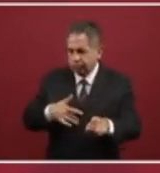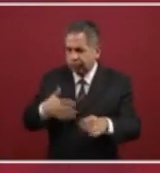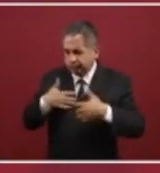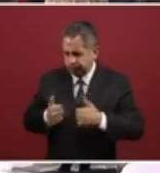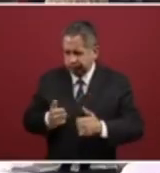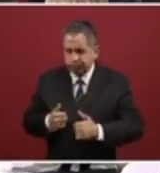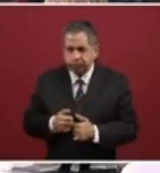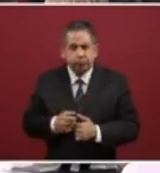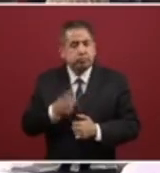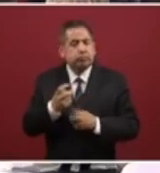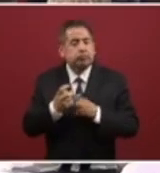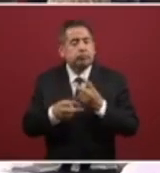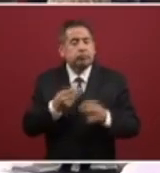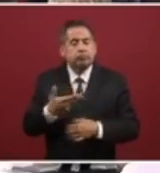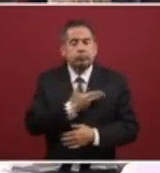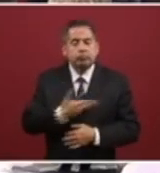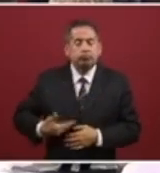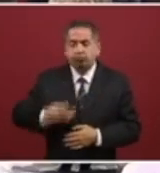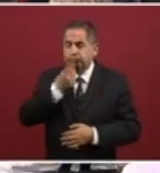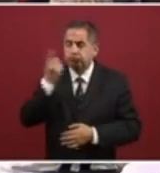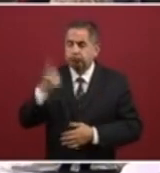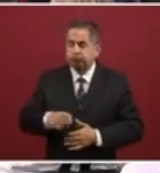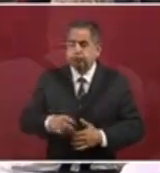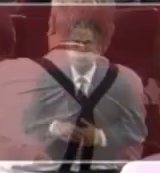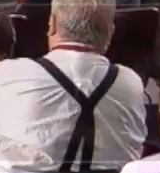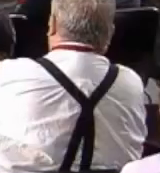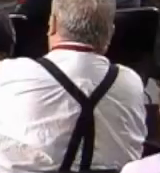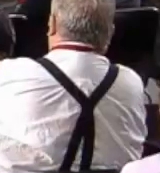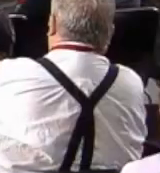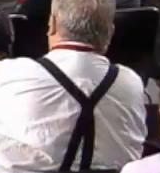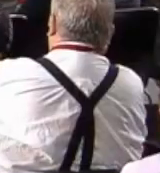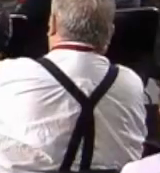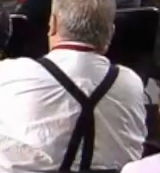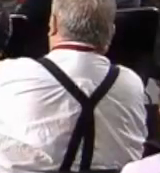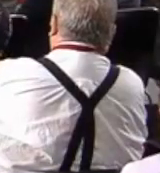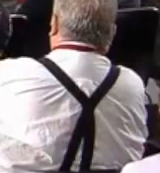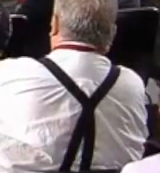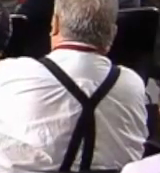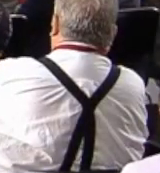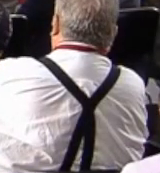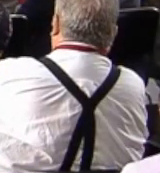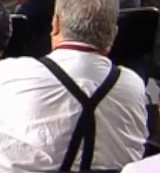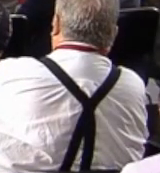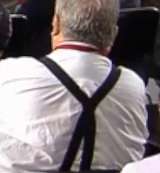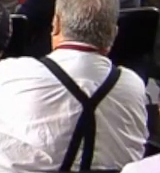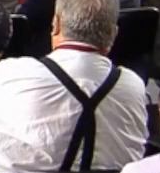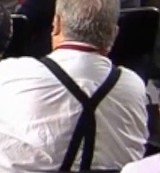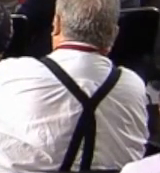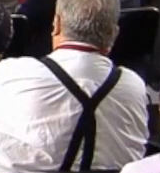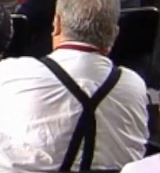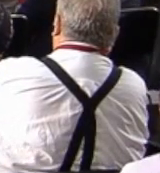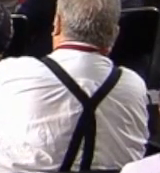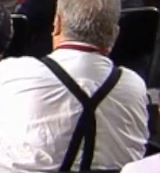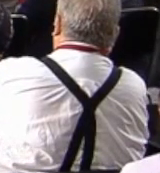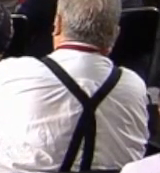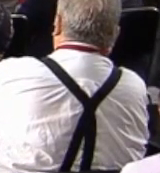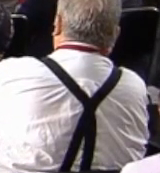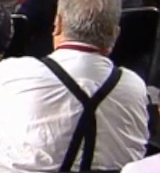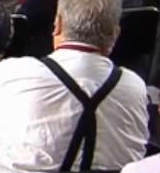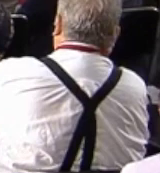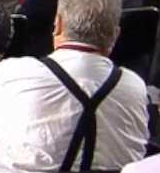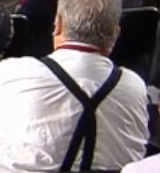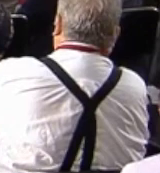usted está diciendo. Por eso el presidente ordenó que Horacio Duarte, que es subsecretario de Trabajo, organizara cómo vamos